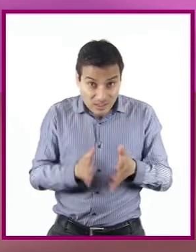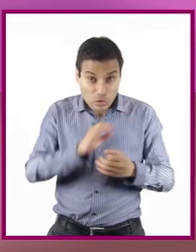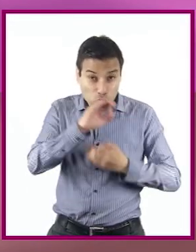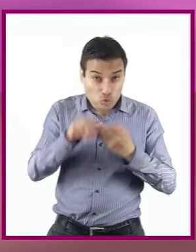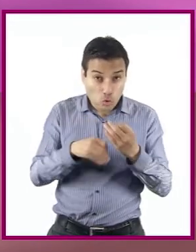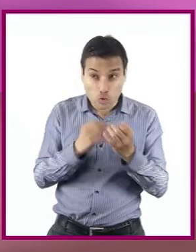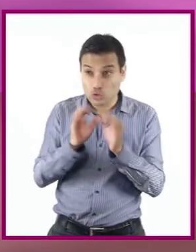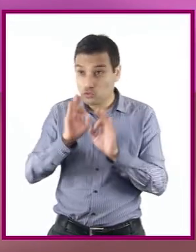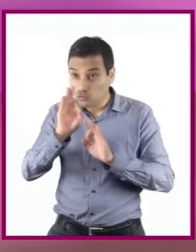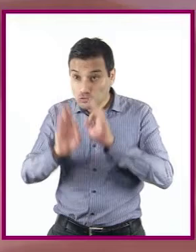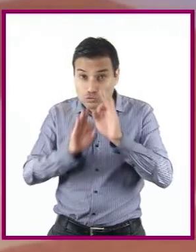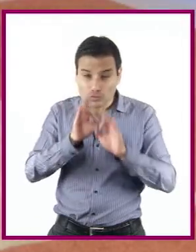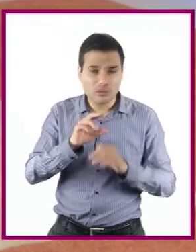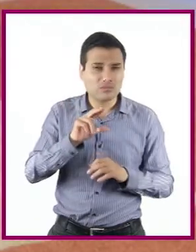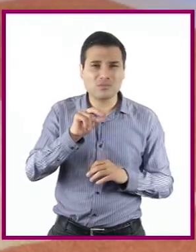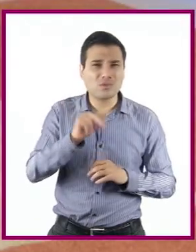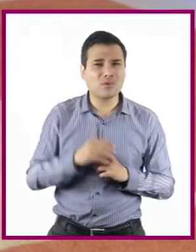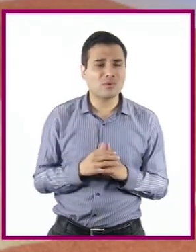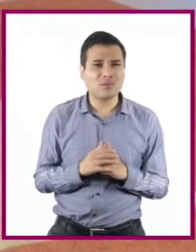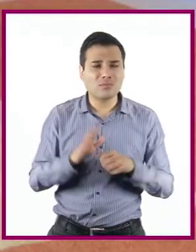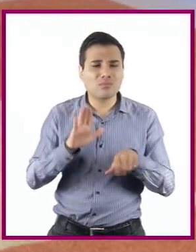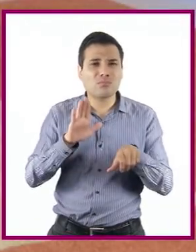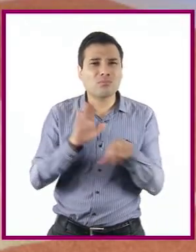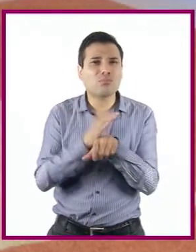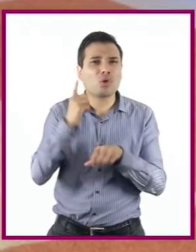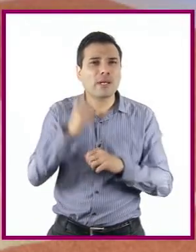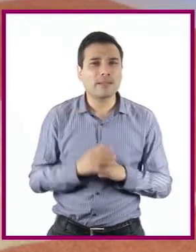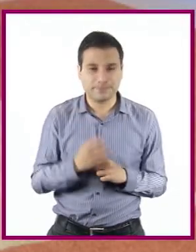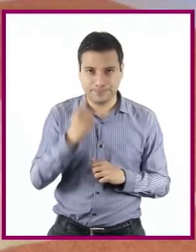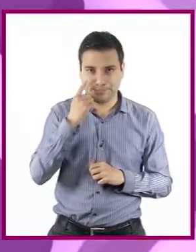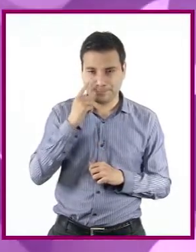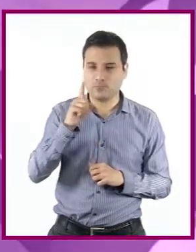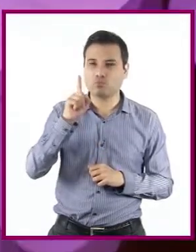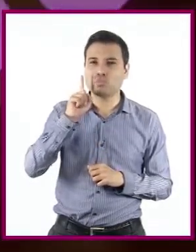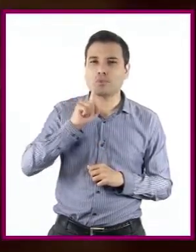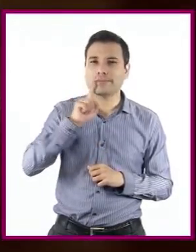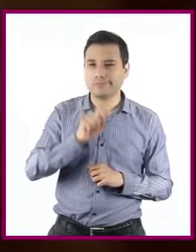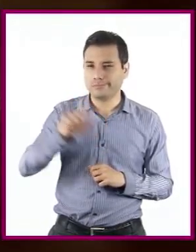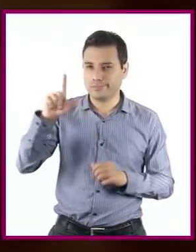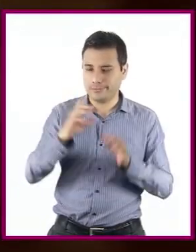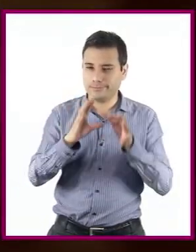personas? Veamos esta última reflexión de nuestra especialista.